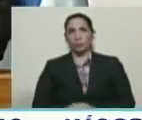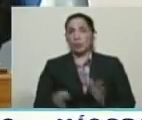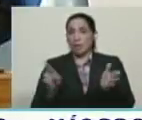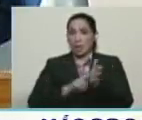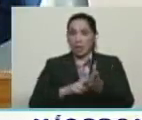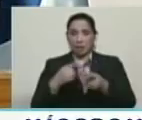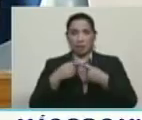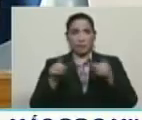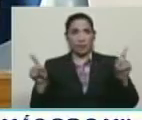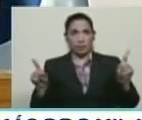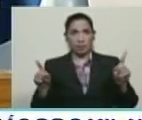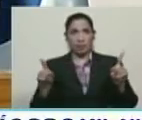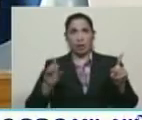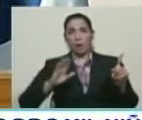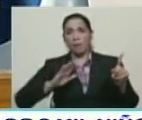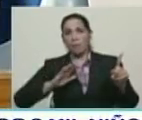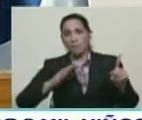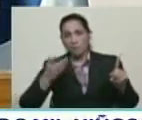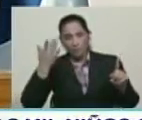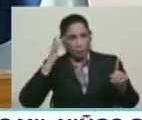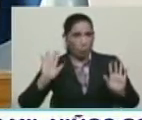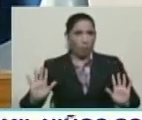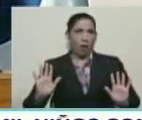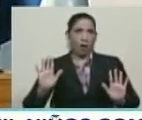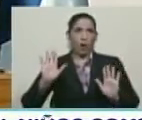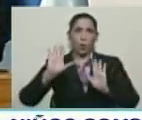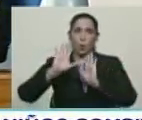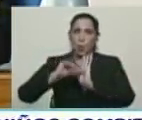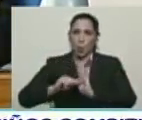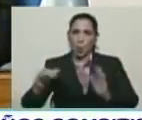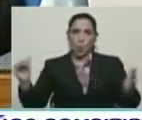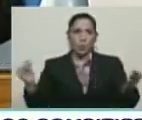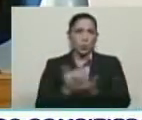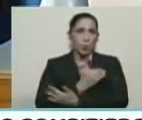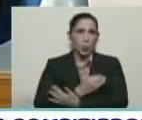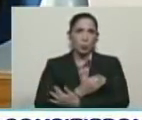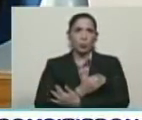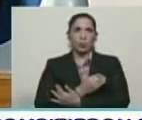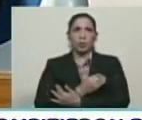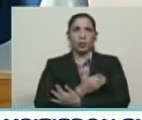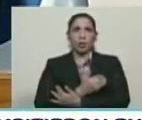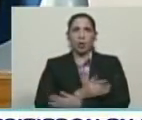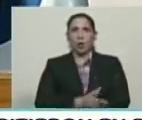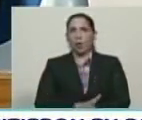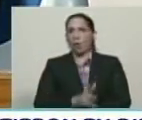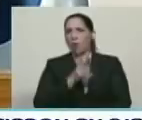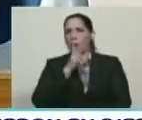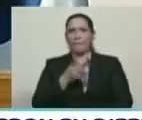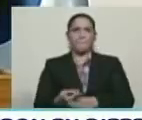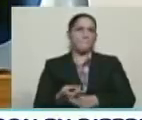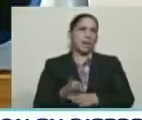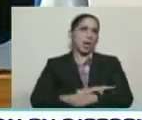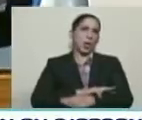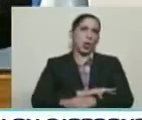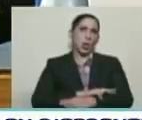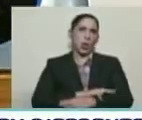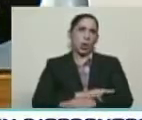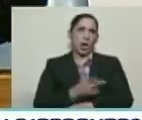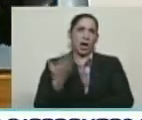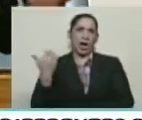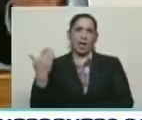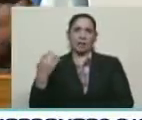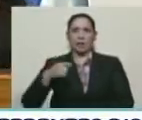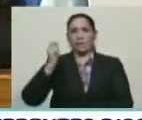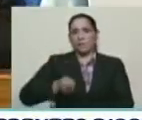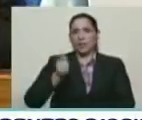fue la corrupta, la nefasta, la, yo diría, peor gestión que el Ministerio Público conoció en su